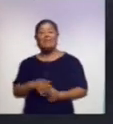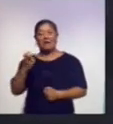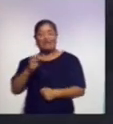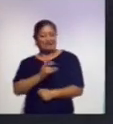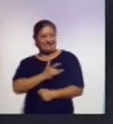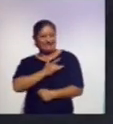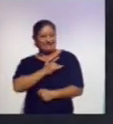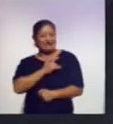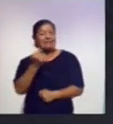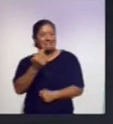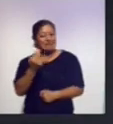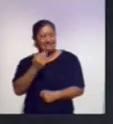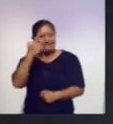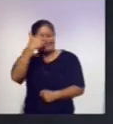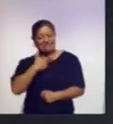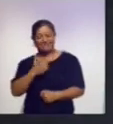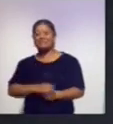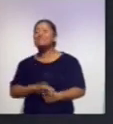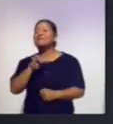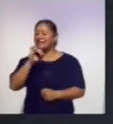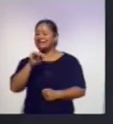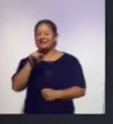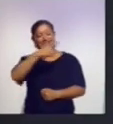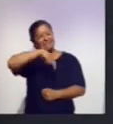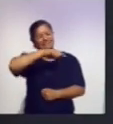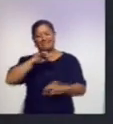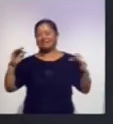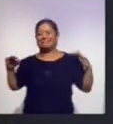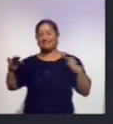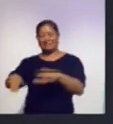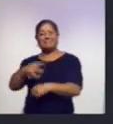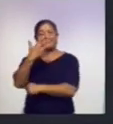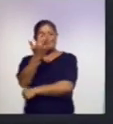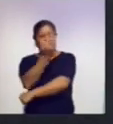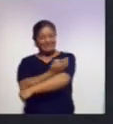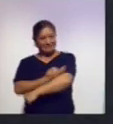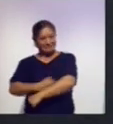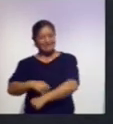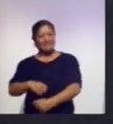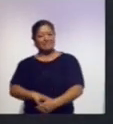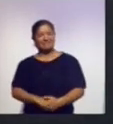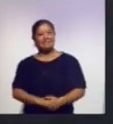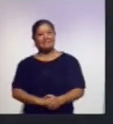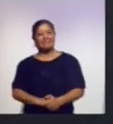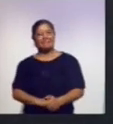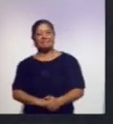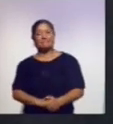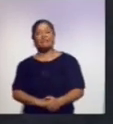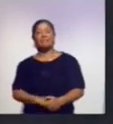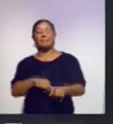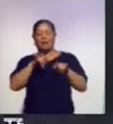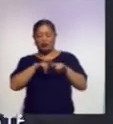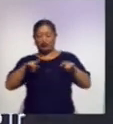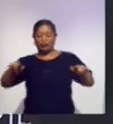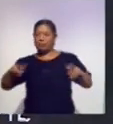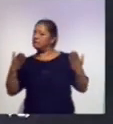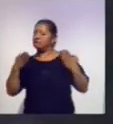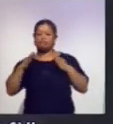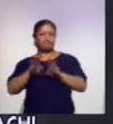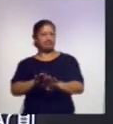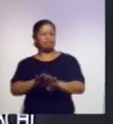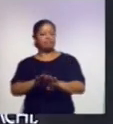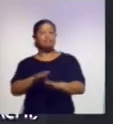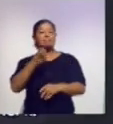en la nochecita nos iba sea en la noche vamos a recibirlos a todos a partir de las cinco el estacionamiento va a estar cerrado porque